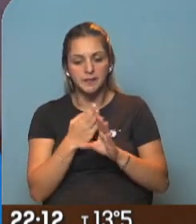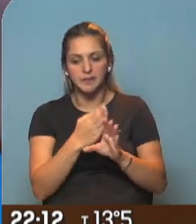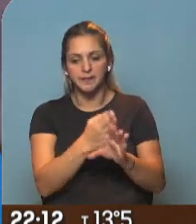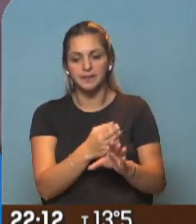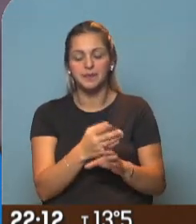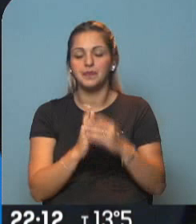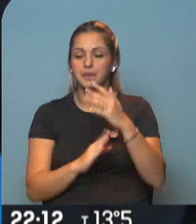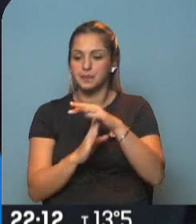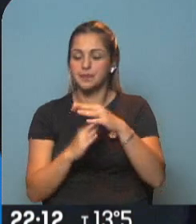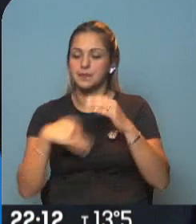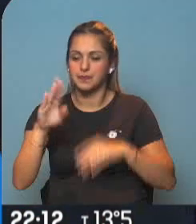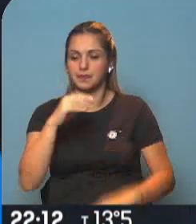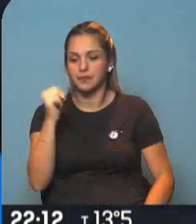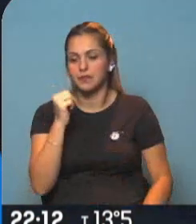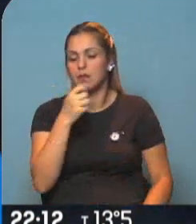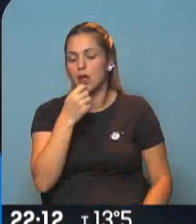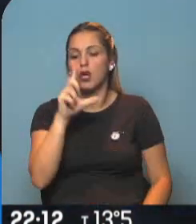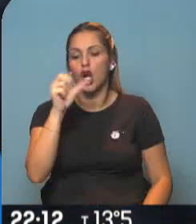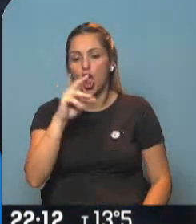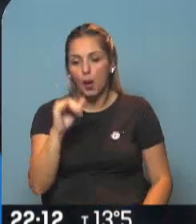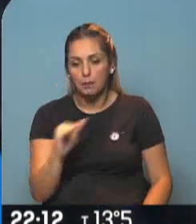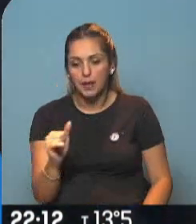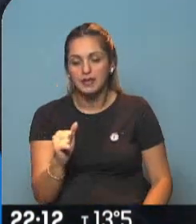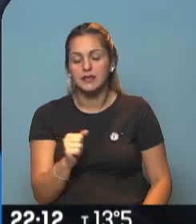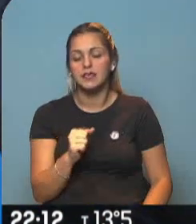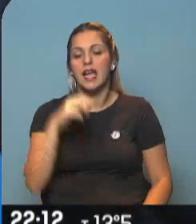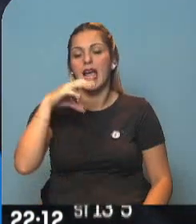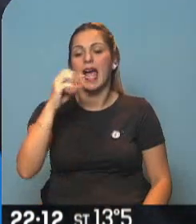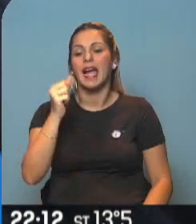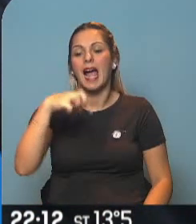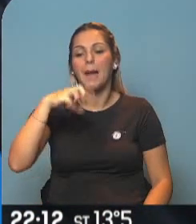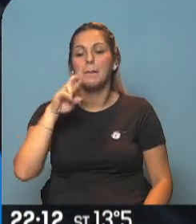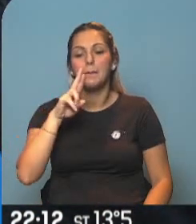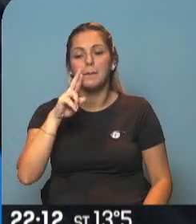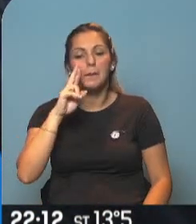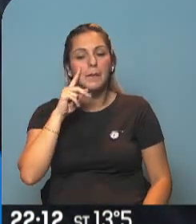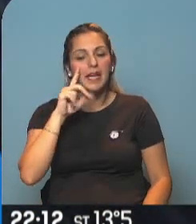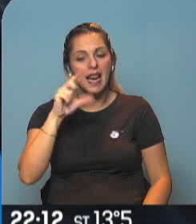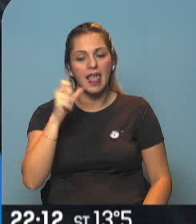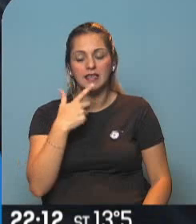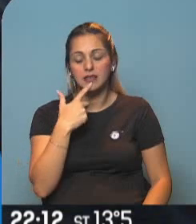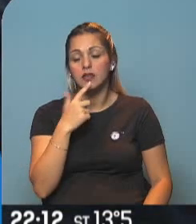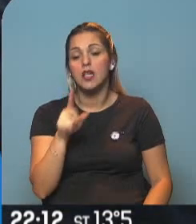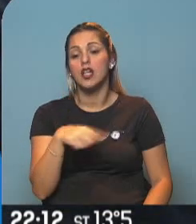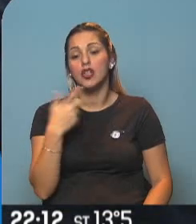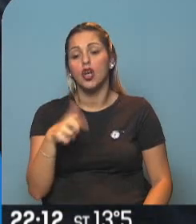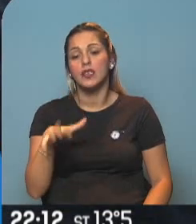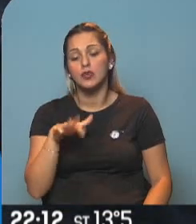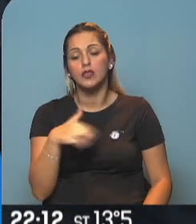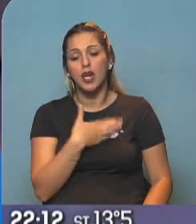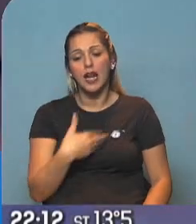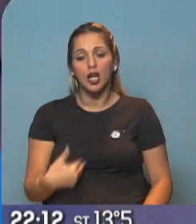opositores más importantes, como Leopoldo López, Enrique Capriles, y por otro lado, el